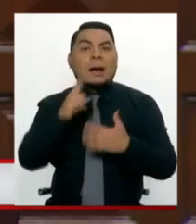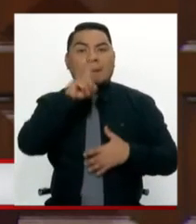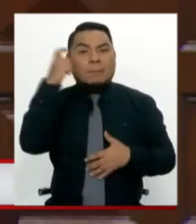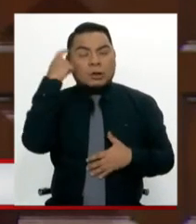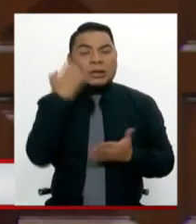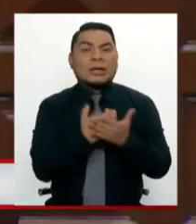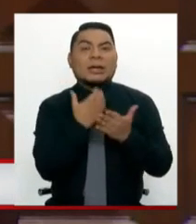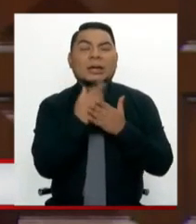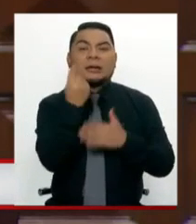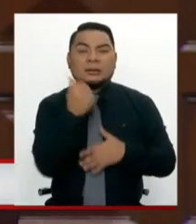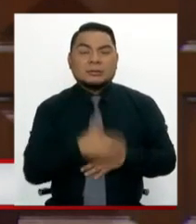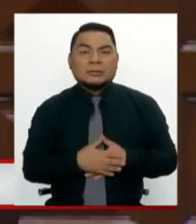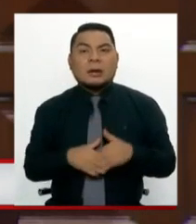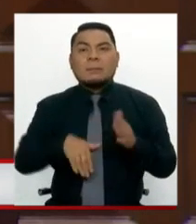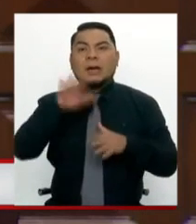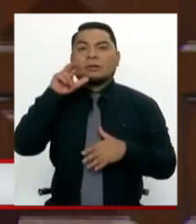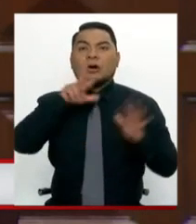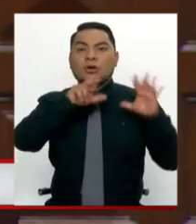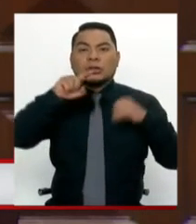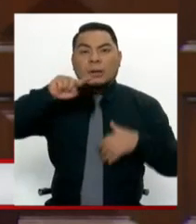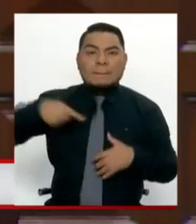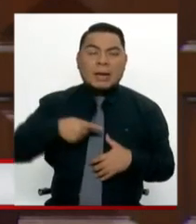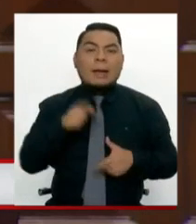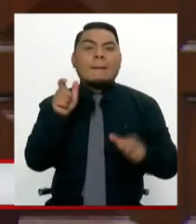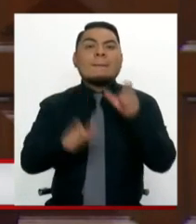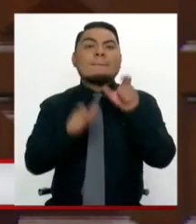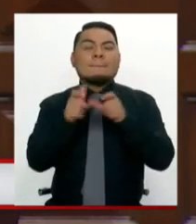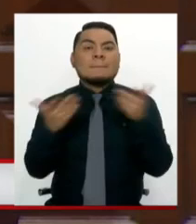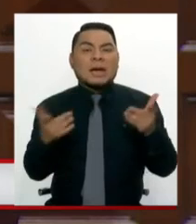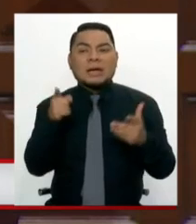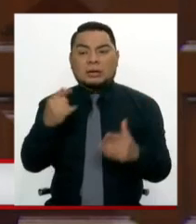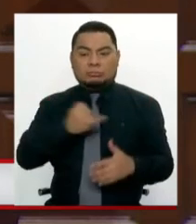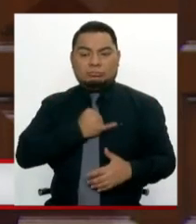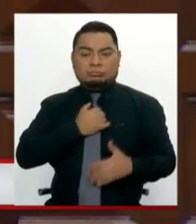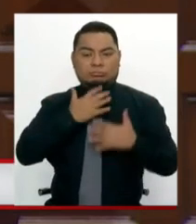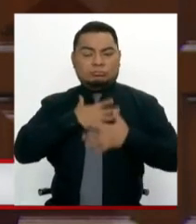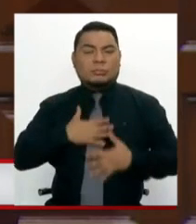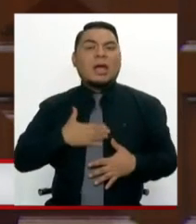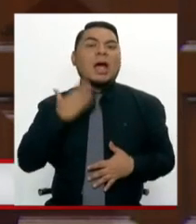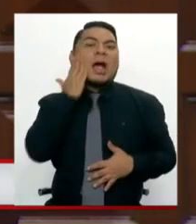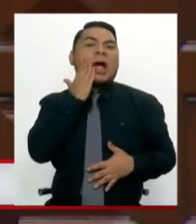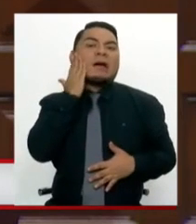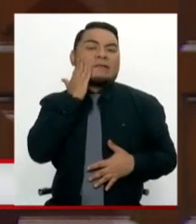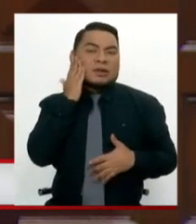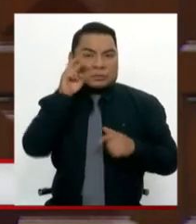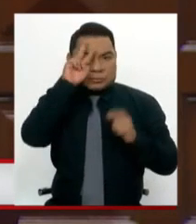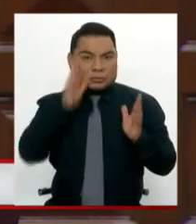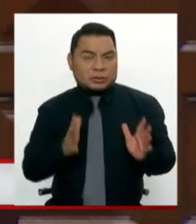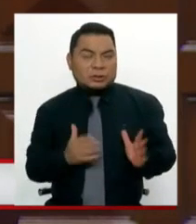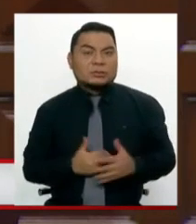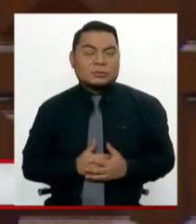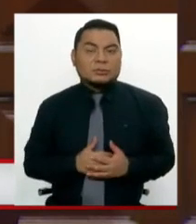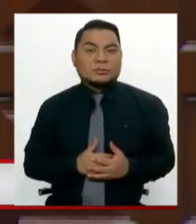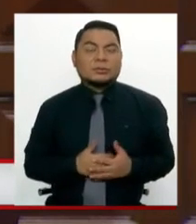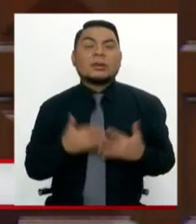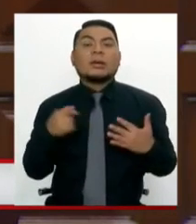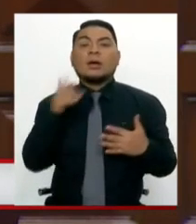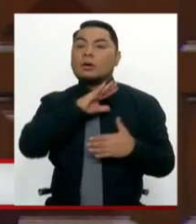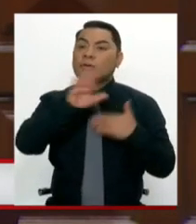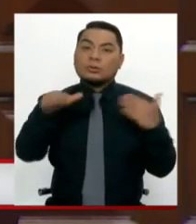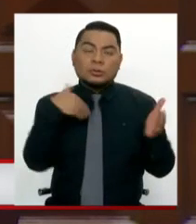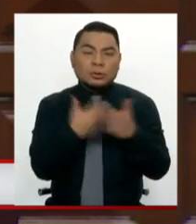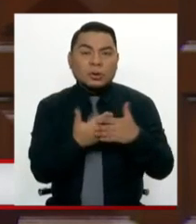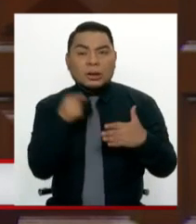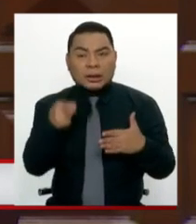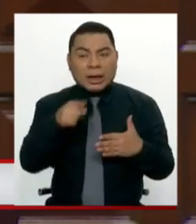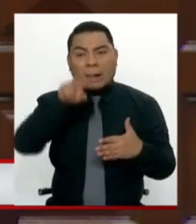políticos y económicos a más de 800.000 personas que se identifican como afroperuanos. Todos, como